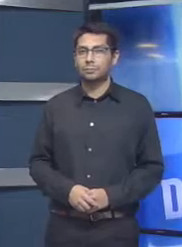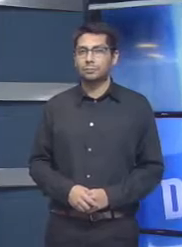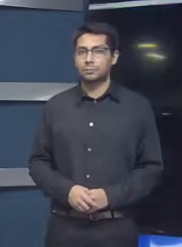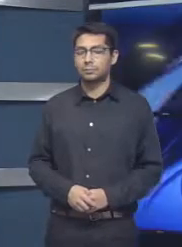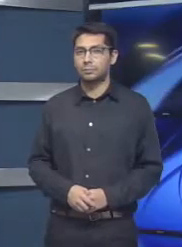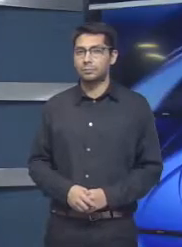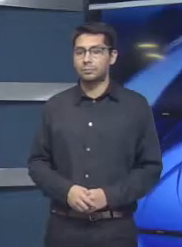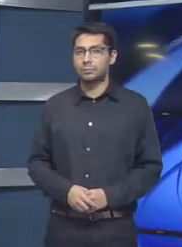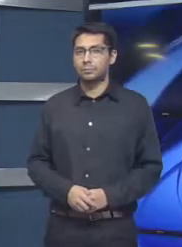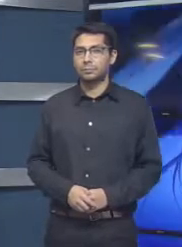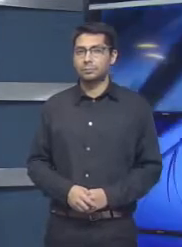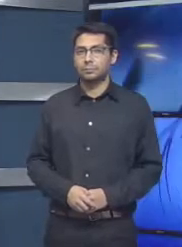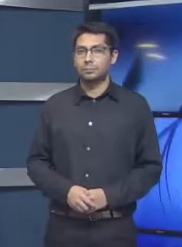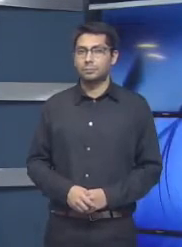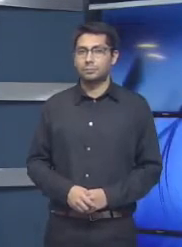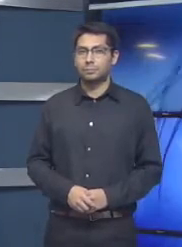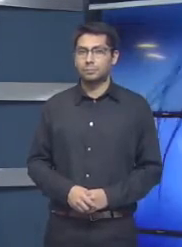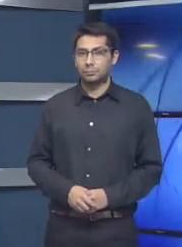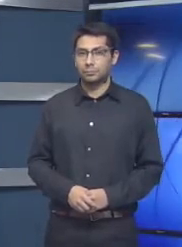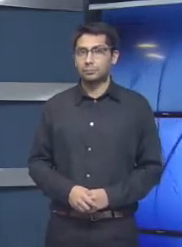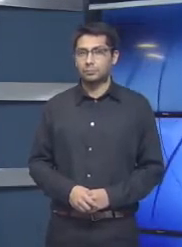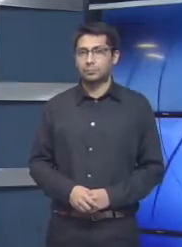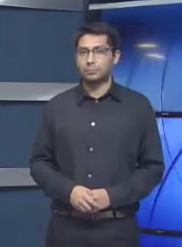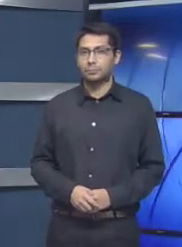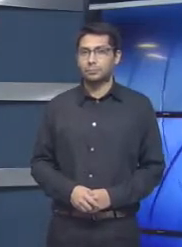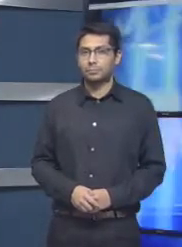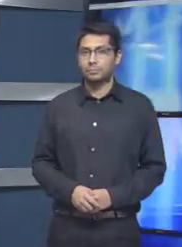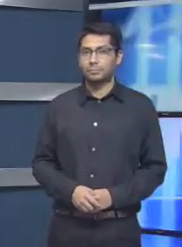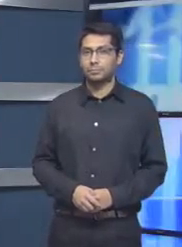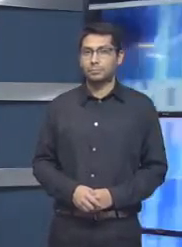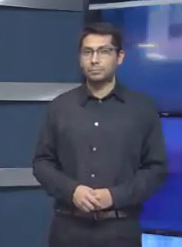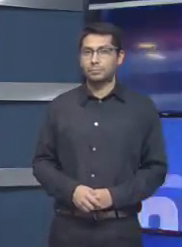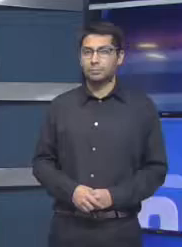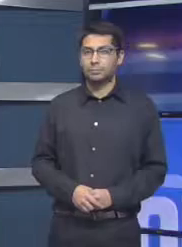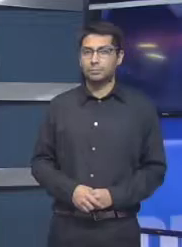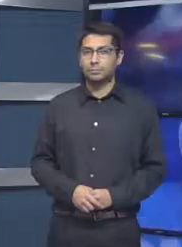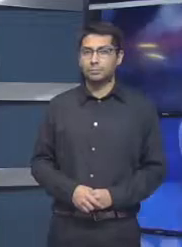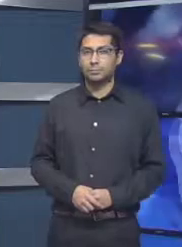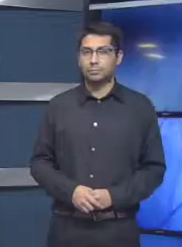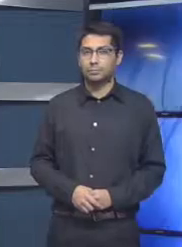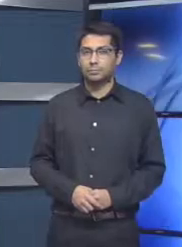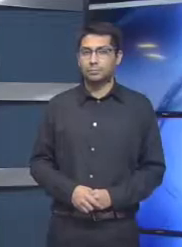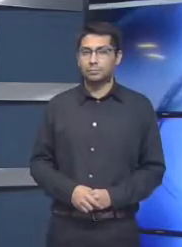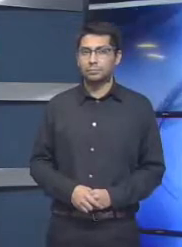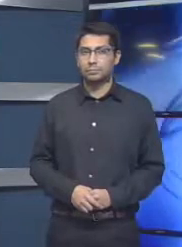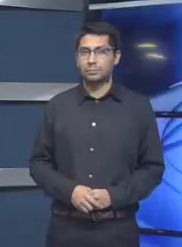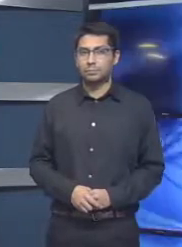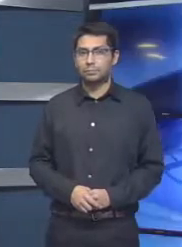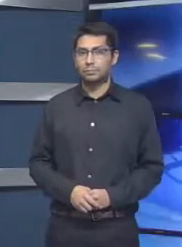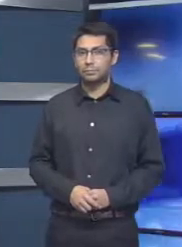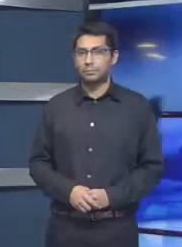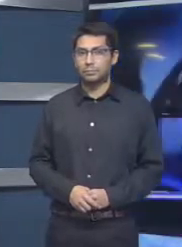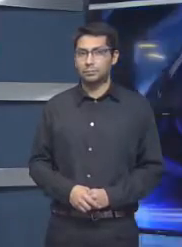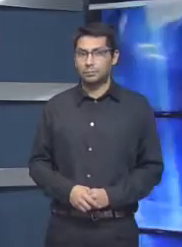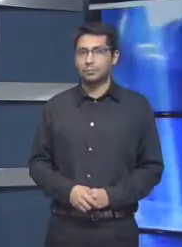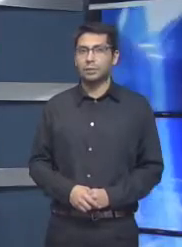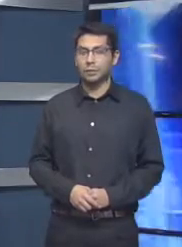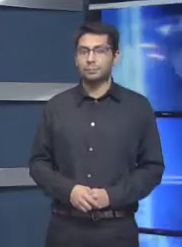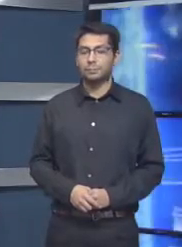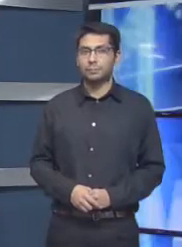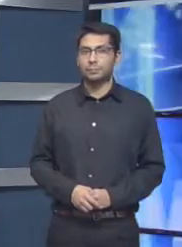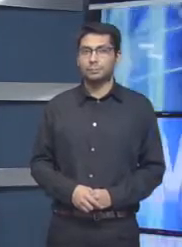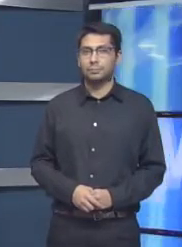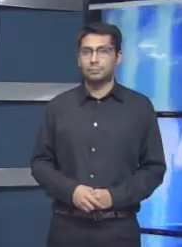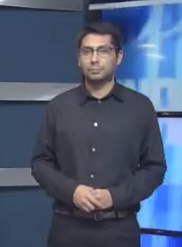elementos de gran valor. Hasta se hablaba la posibilidad de los autos, ¿está bien?